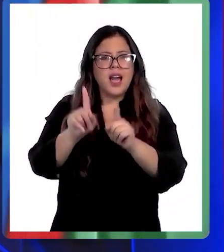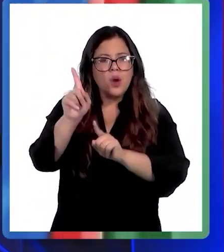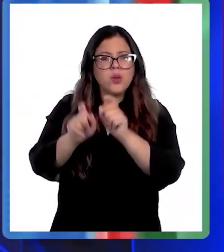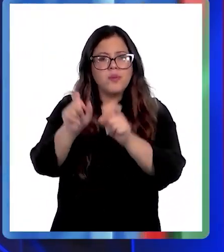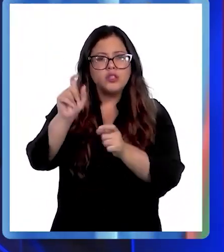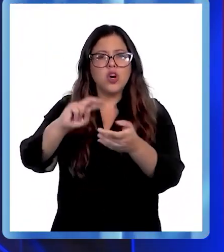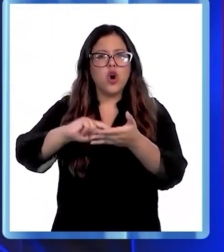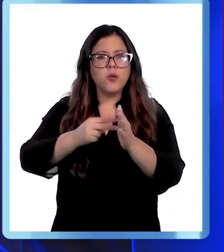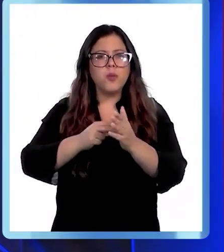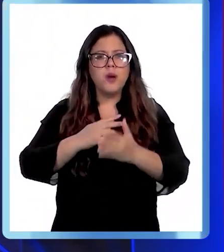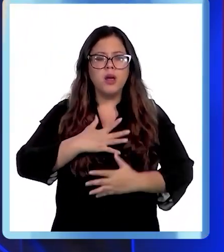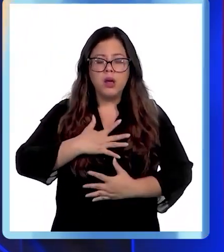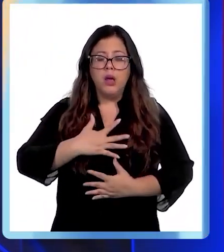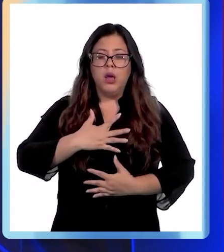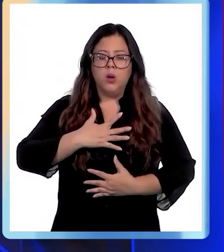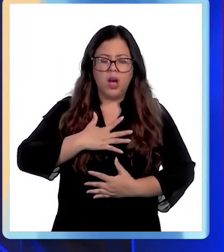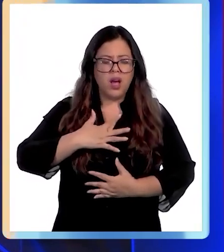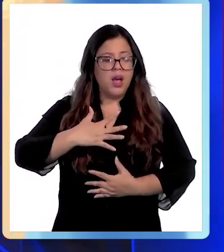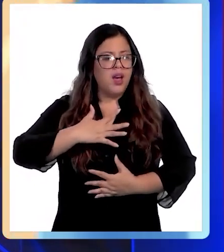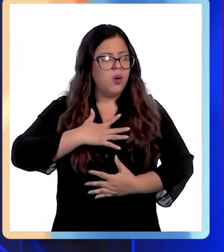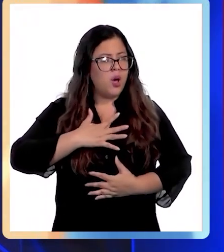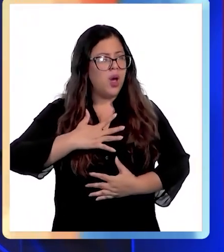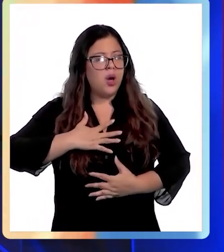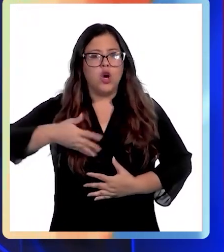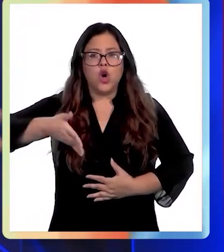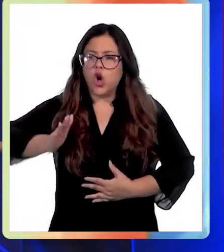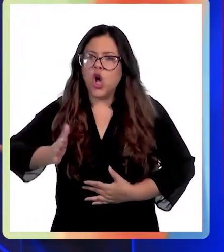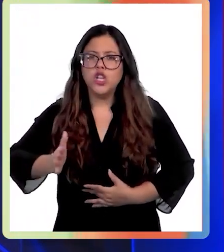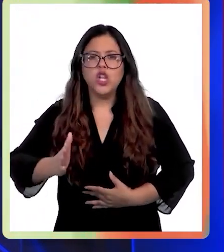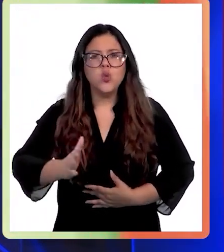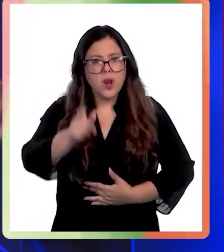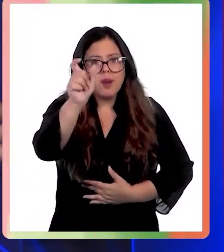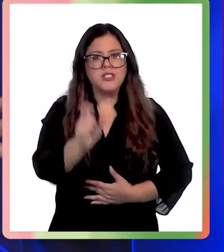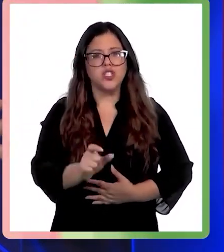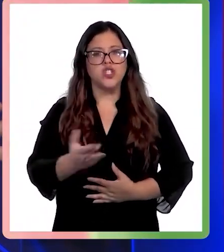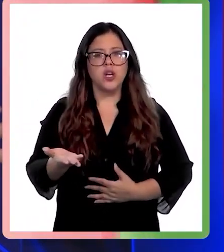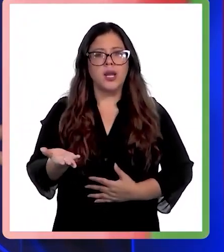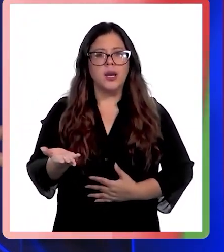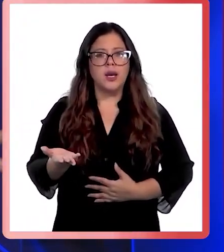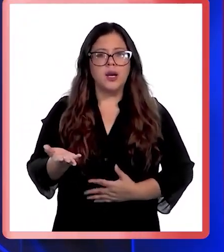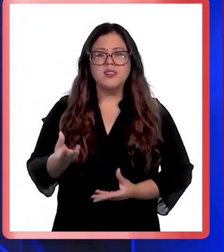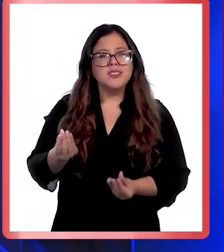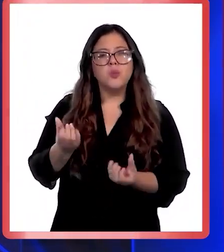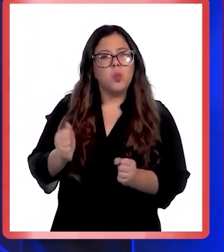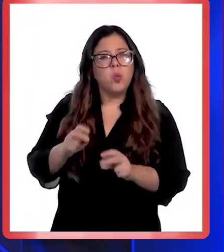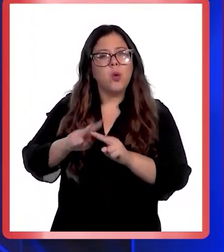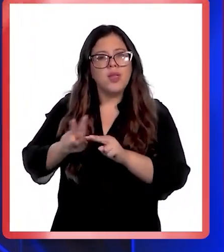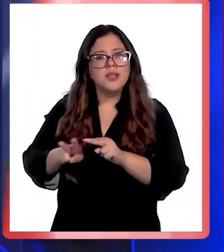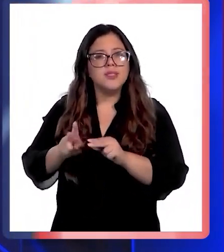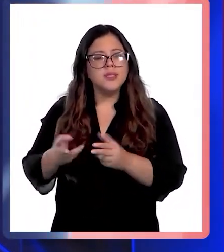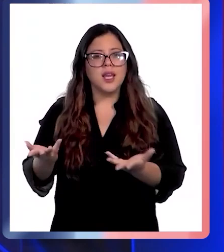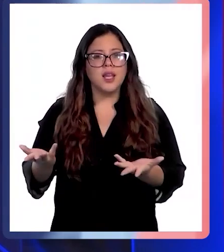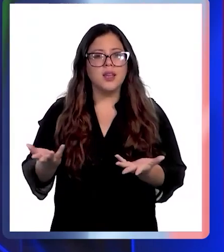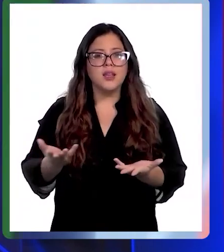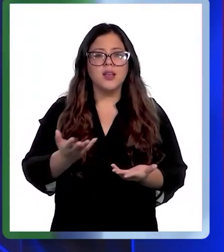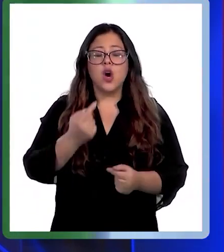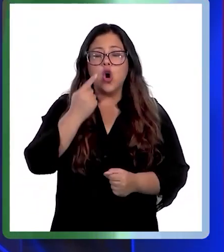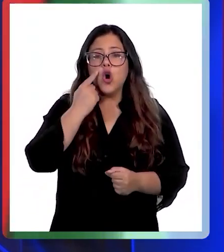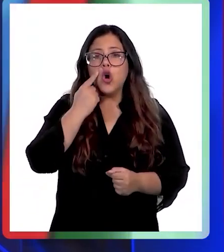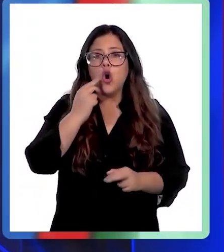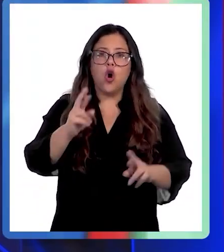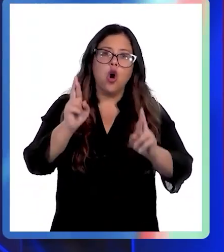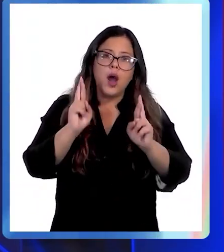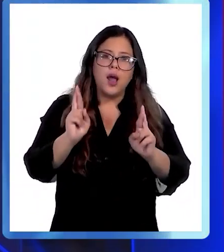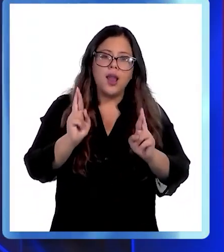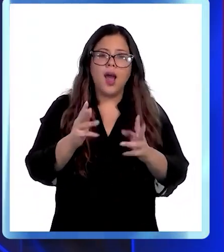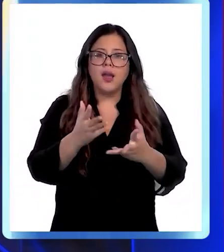casos de problemas respiratorios que terminan prevaleciendo con el paso del tiempo en el paciente. ¿Qué se puede hacer en estos casos? Porque en el